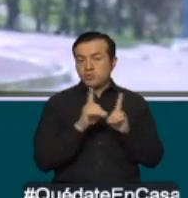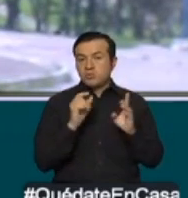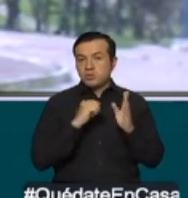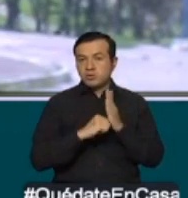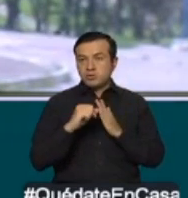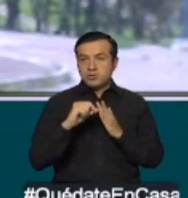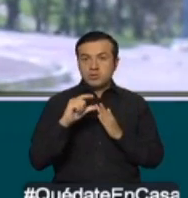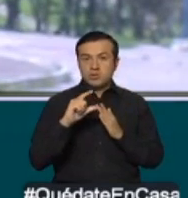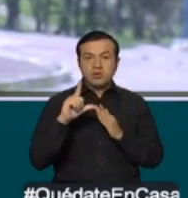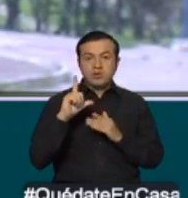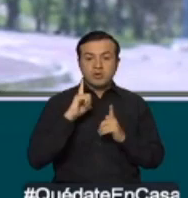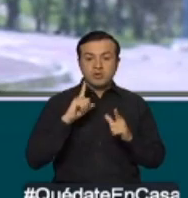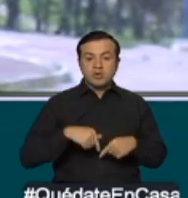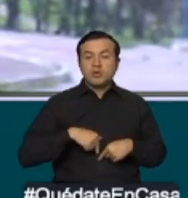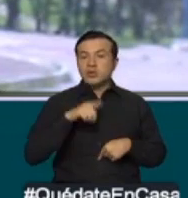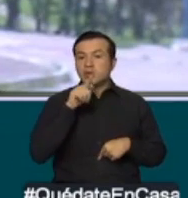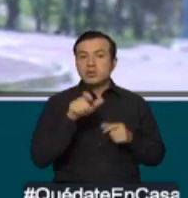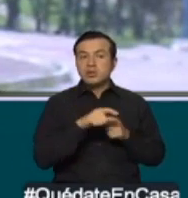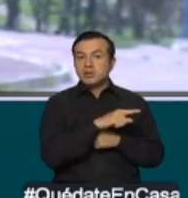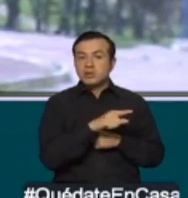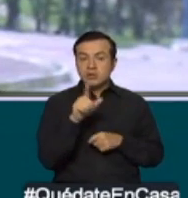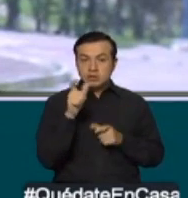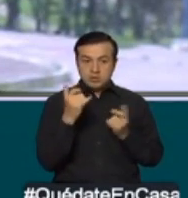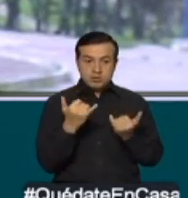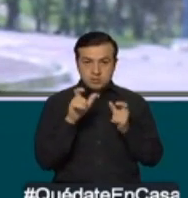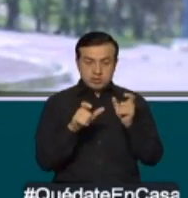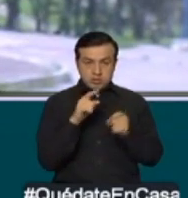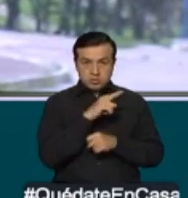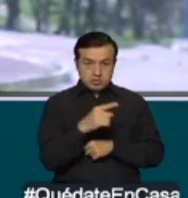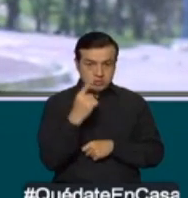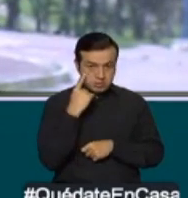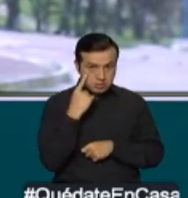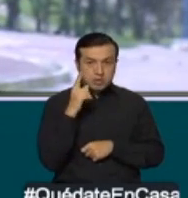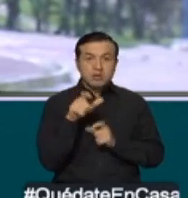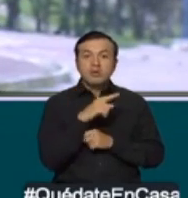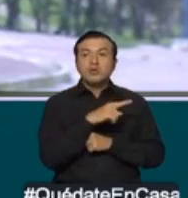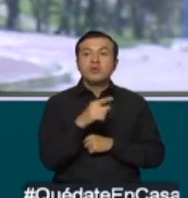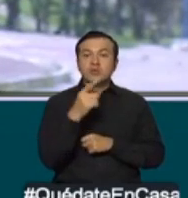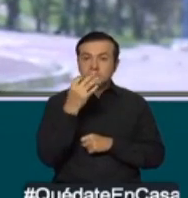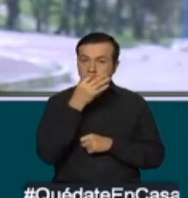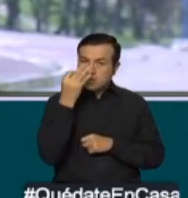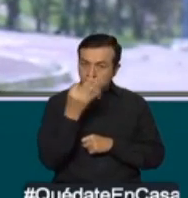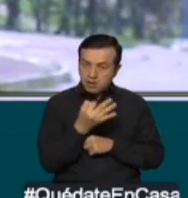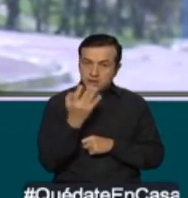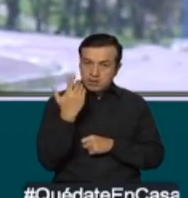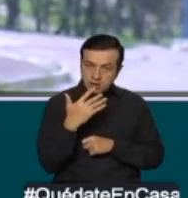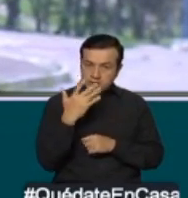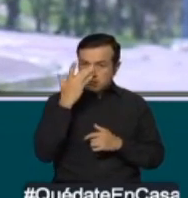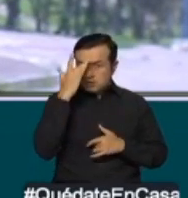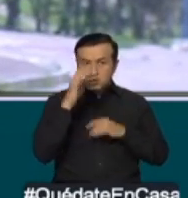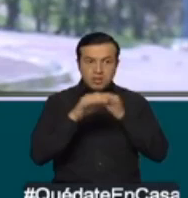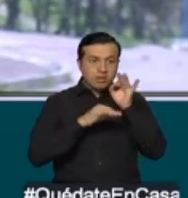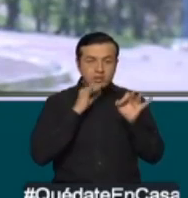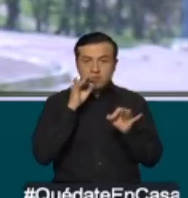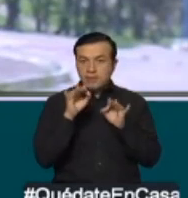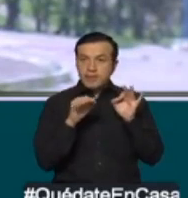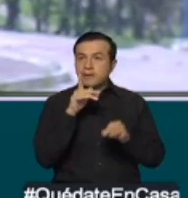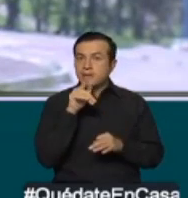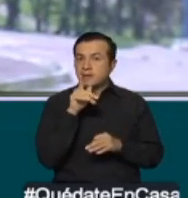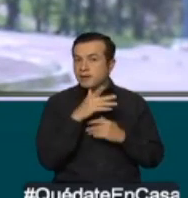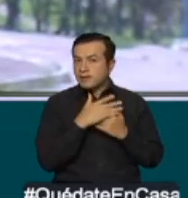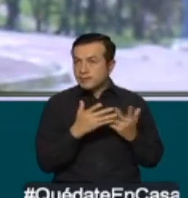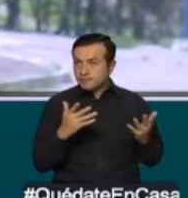confirmará quienes han sido de las cifras que están mostrando la ministra quienes han sido confirmados dentro del contagio quienes han sido derivados